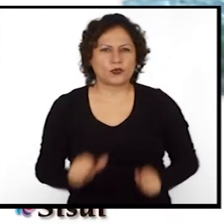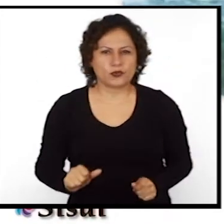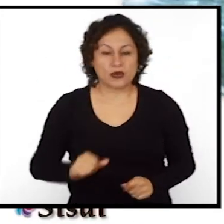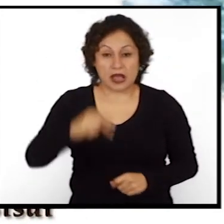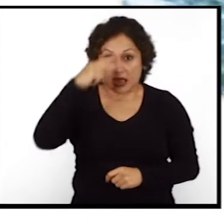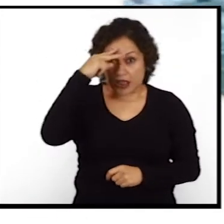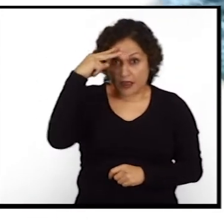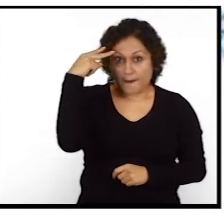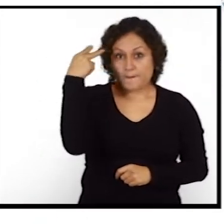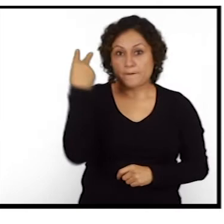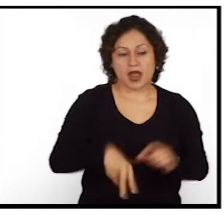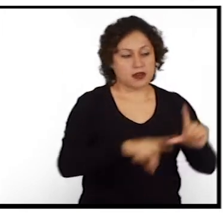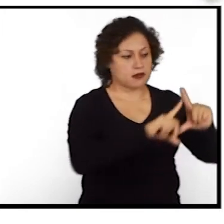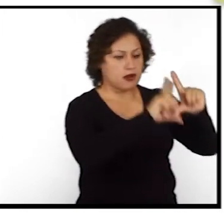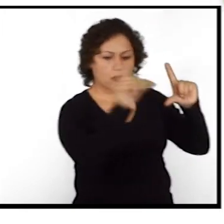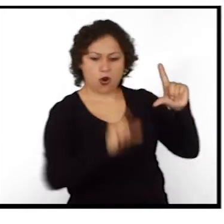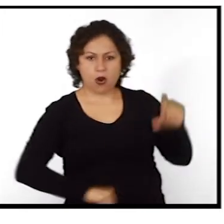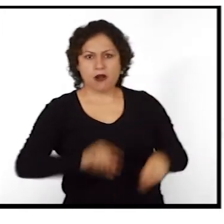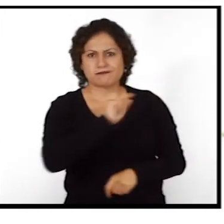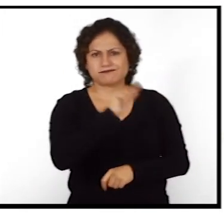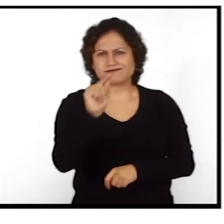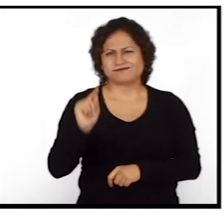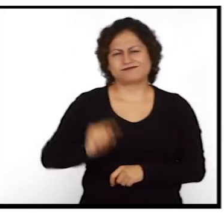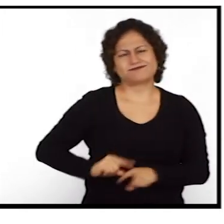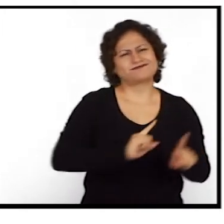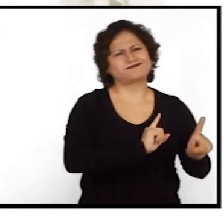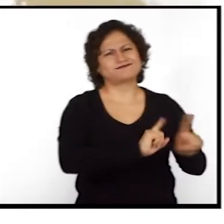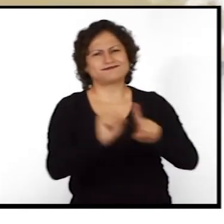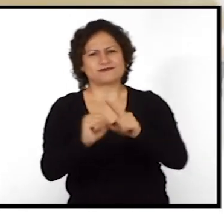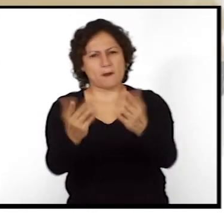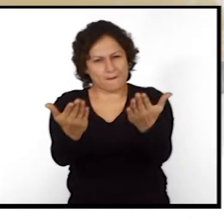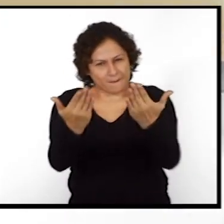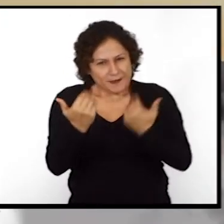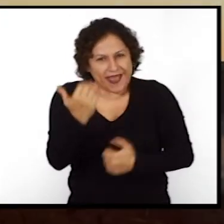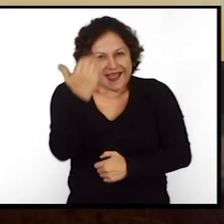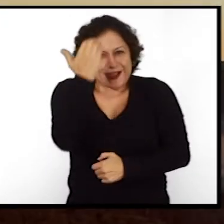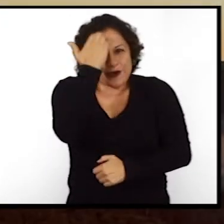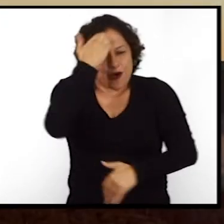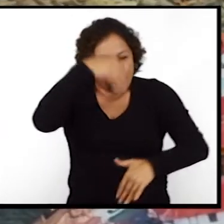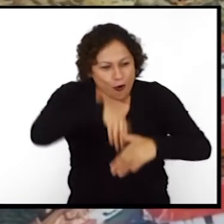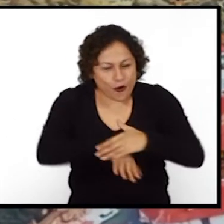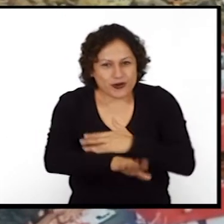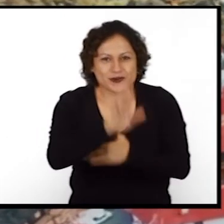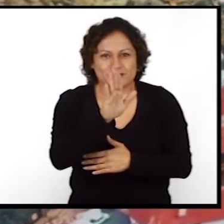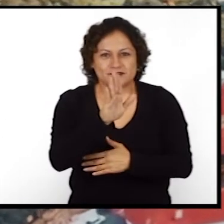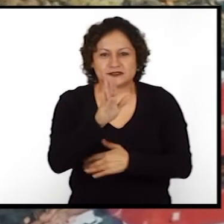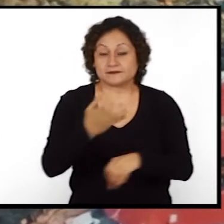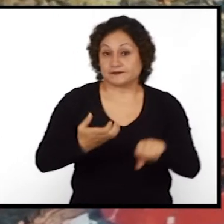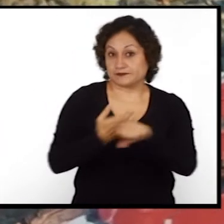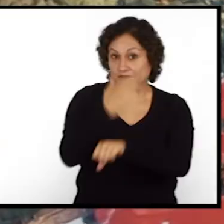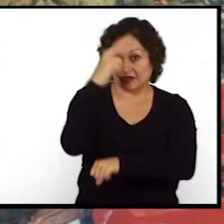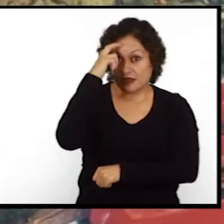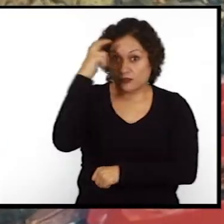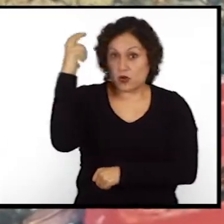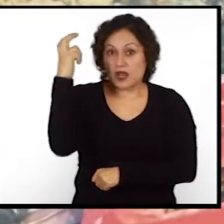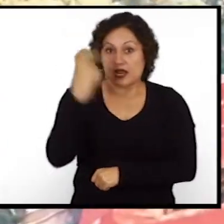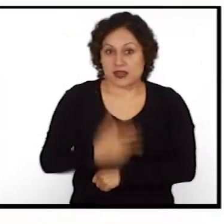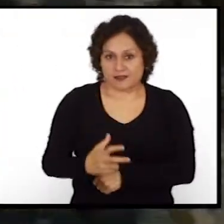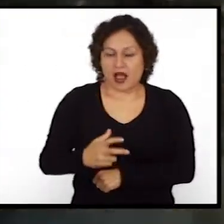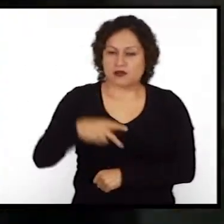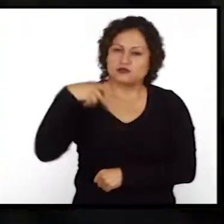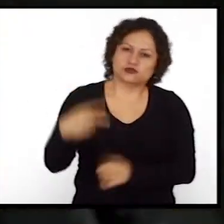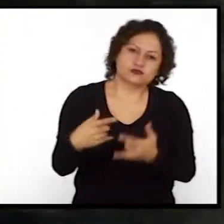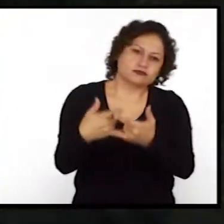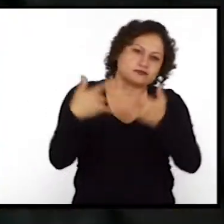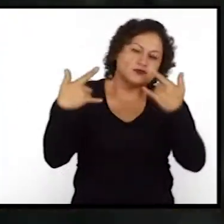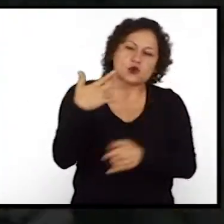México es tierra de paraísos. Lánzate a la conquista de espectaculares escenarios. Hidalgo marcó un antes y